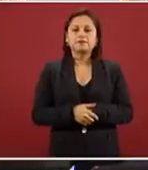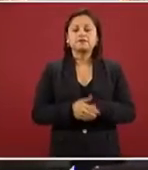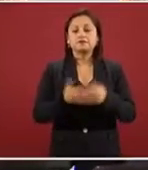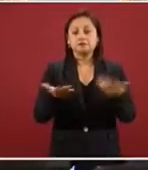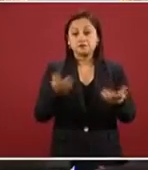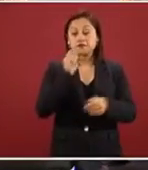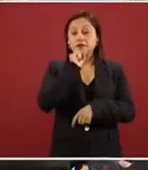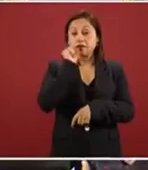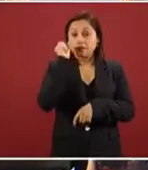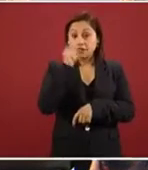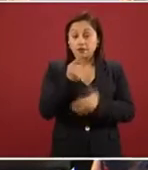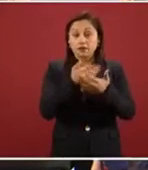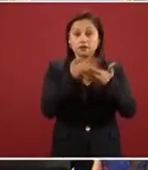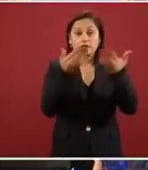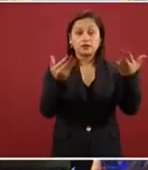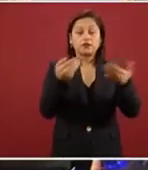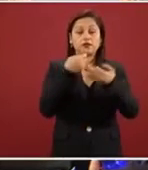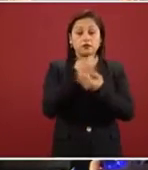informarles,